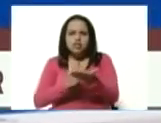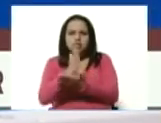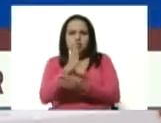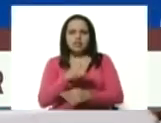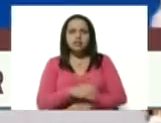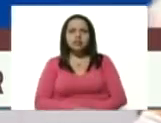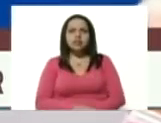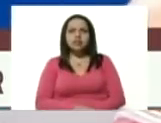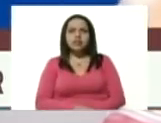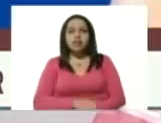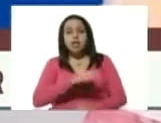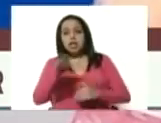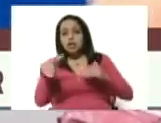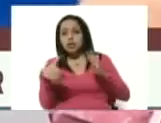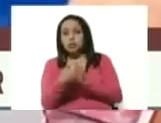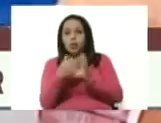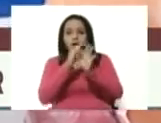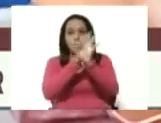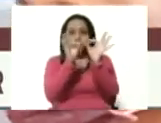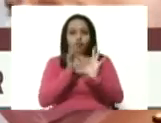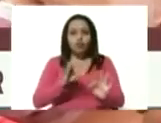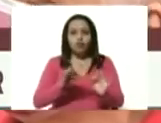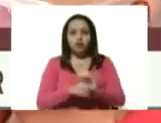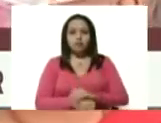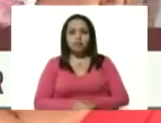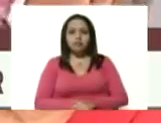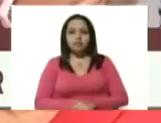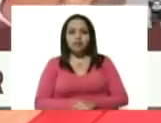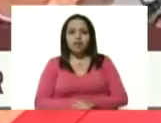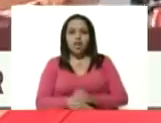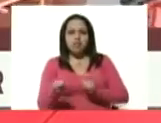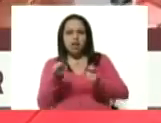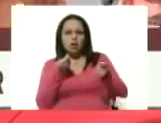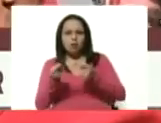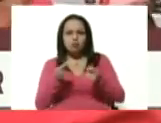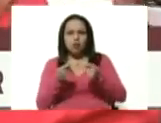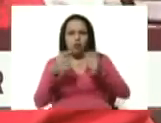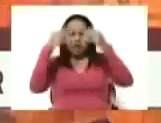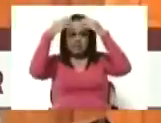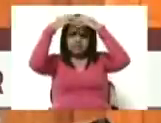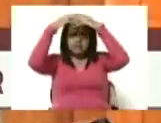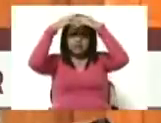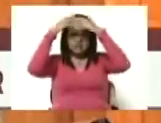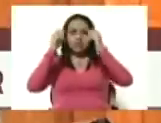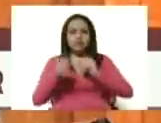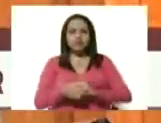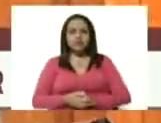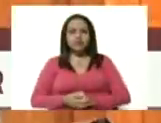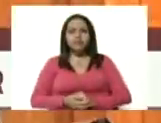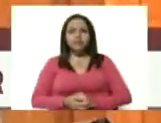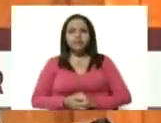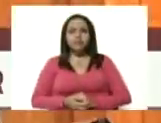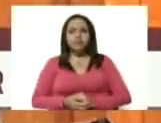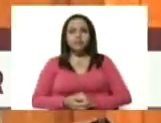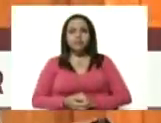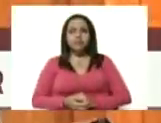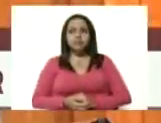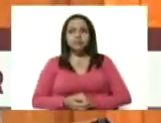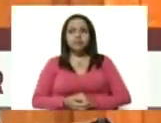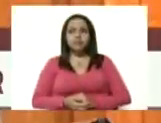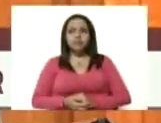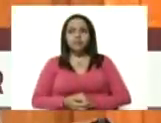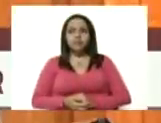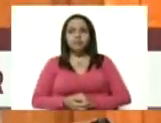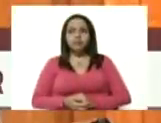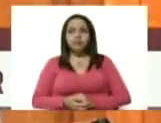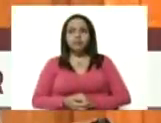y todos aquellos mecanismos de la manipulación de los cerebros que escribió Herbert Chile. Esa ha sido un